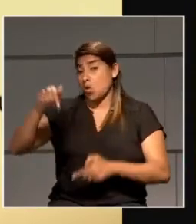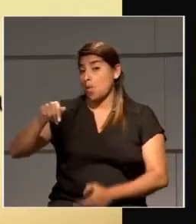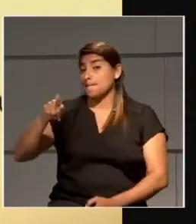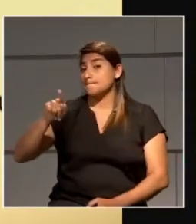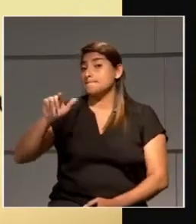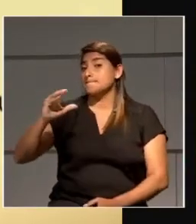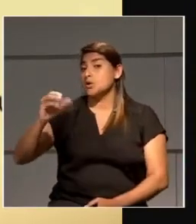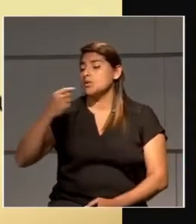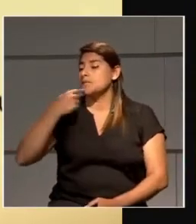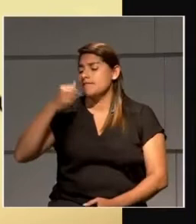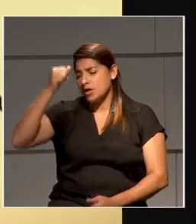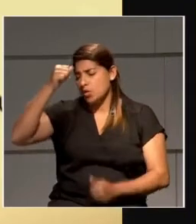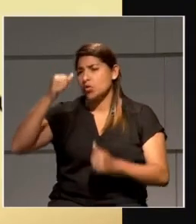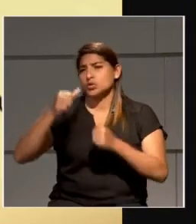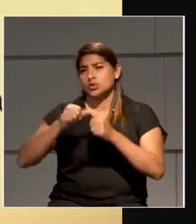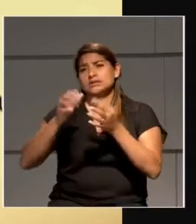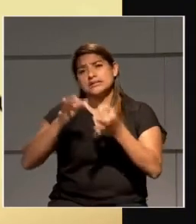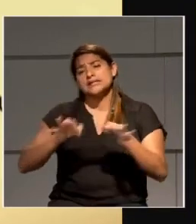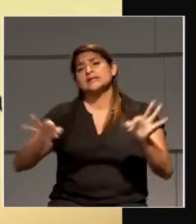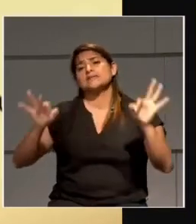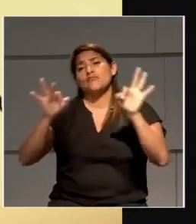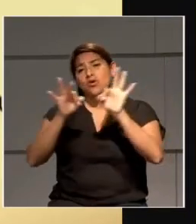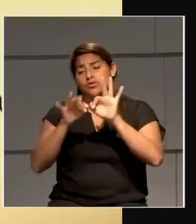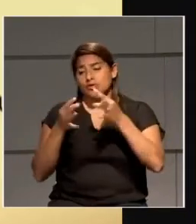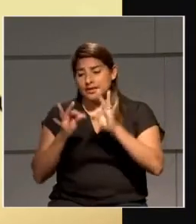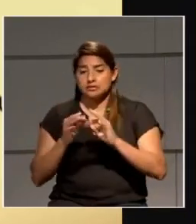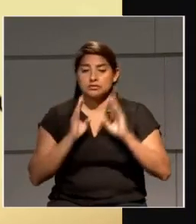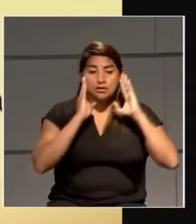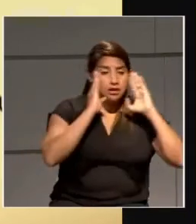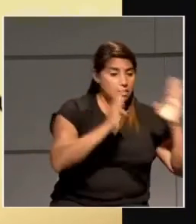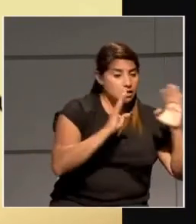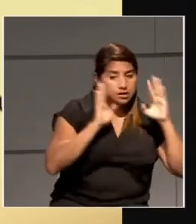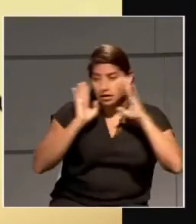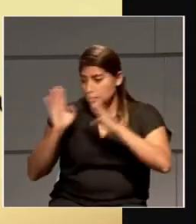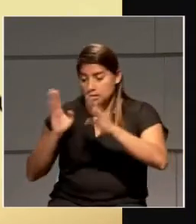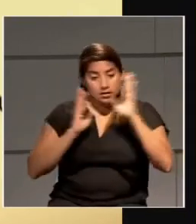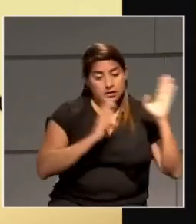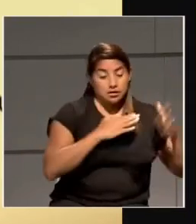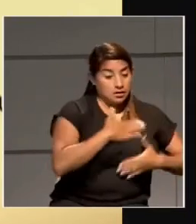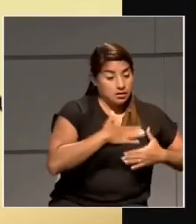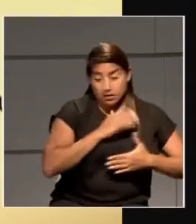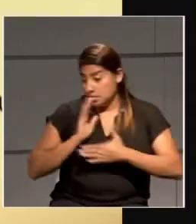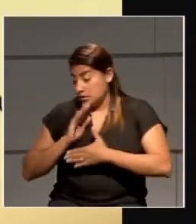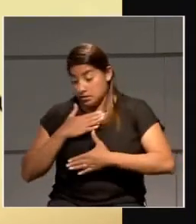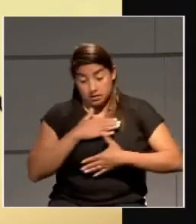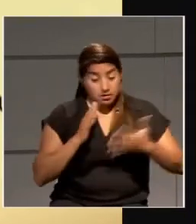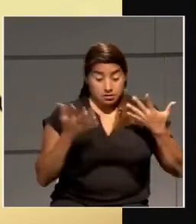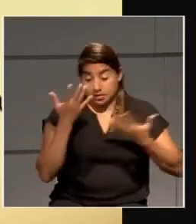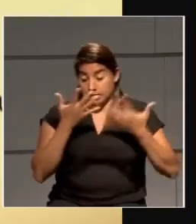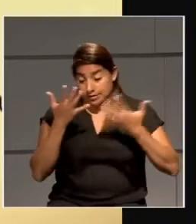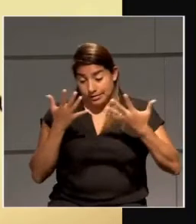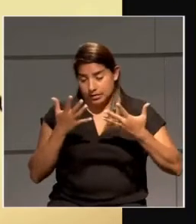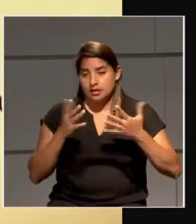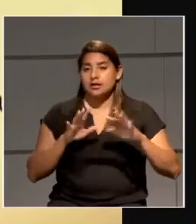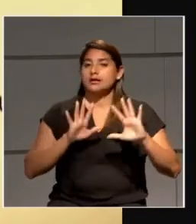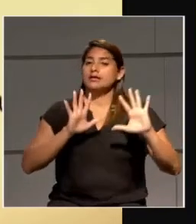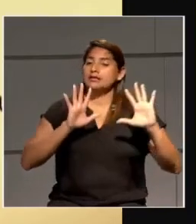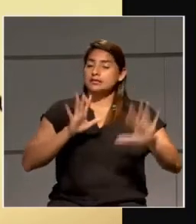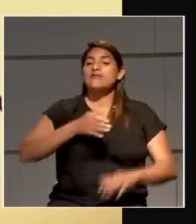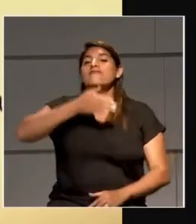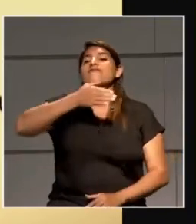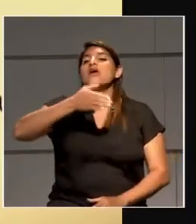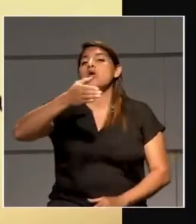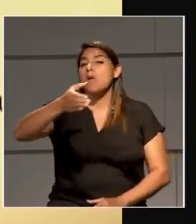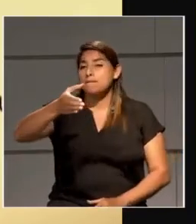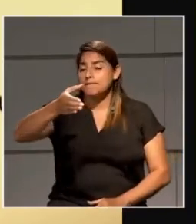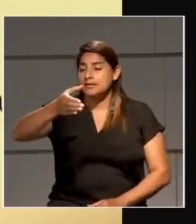recordó la importancia de esto. Cuando yo traté de estar en dos cosas al mismo tiempo, no podía disfrutar ninguna de las dos. Pero entonces, las recomendaciones de